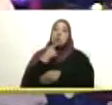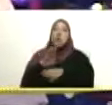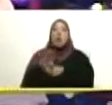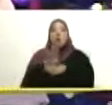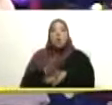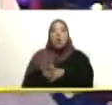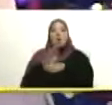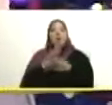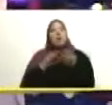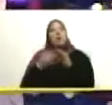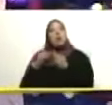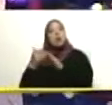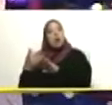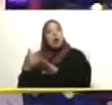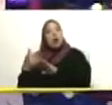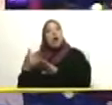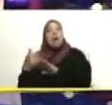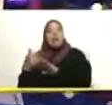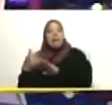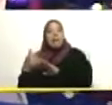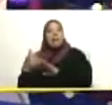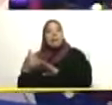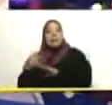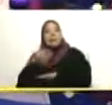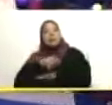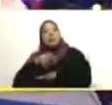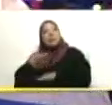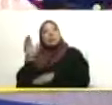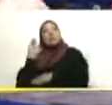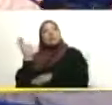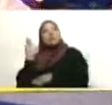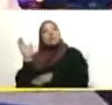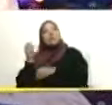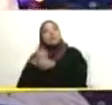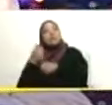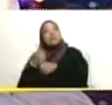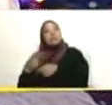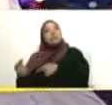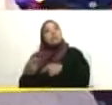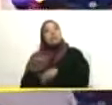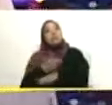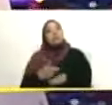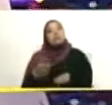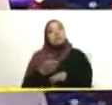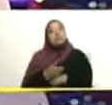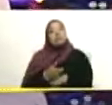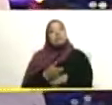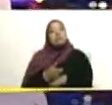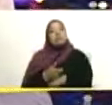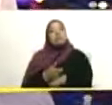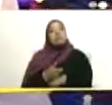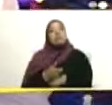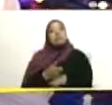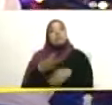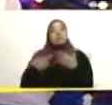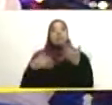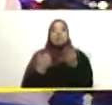mantenimiento comunitario para ver los recursos que vamos a inyectar como gobierno, los recursos que